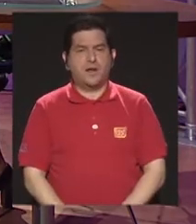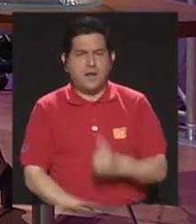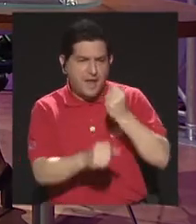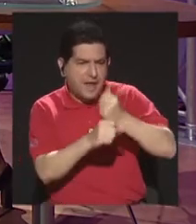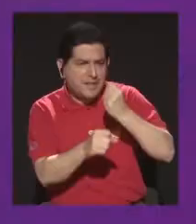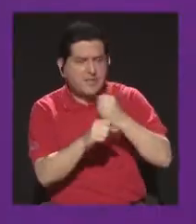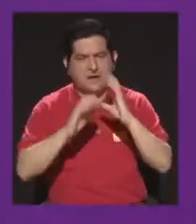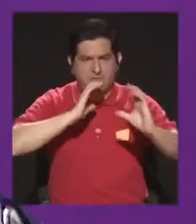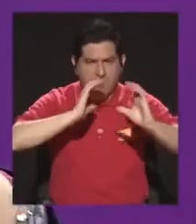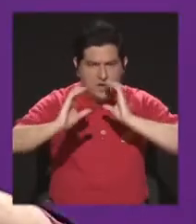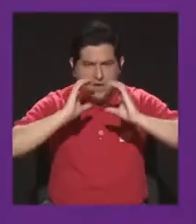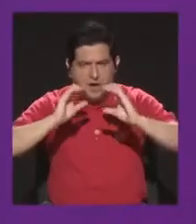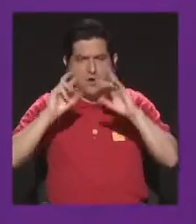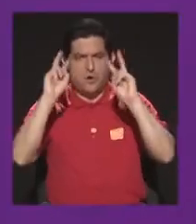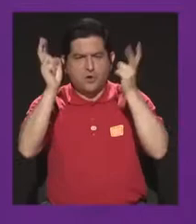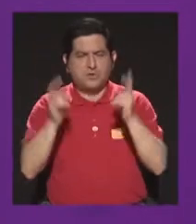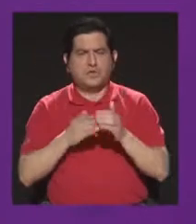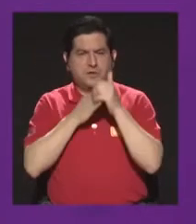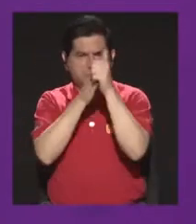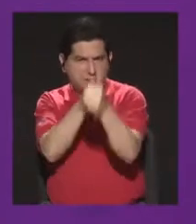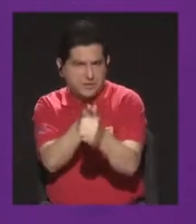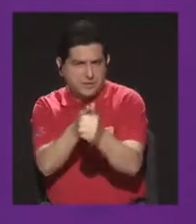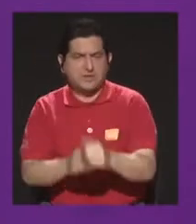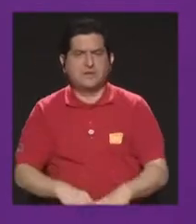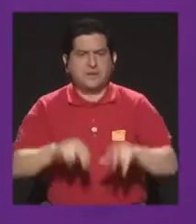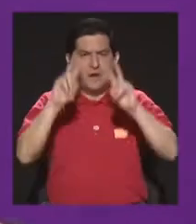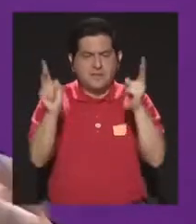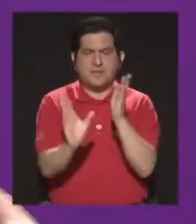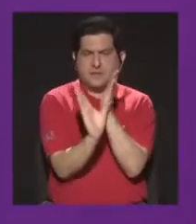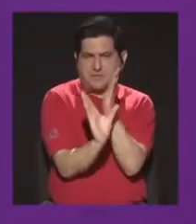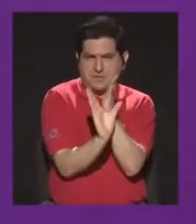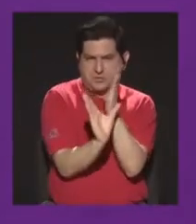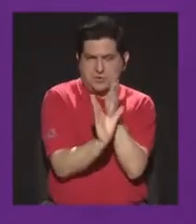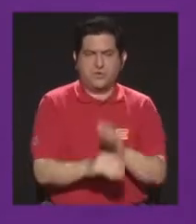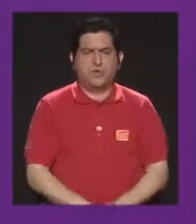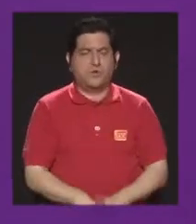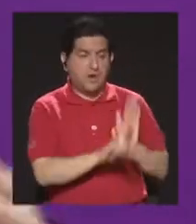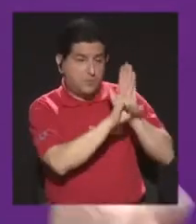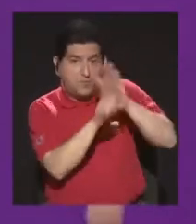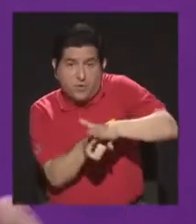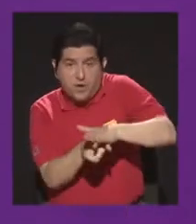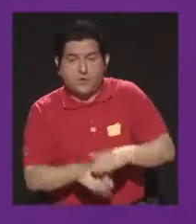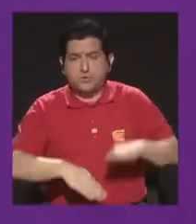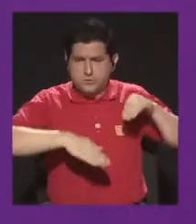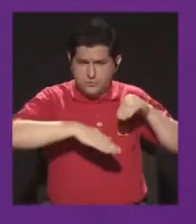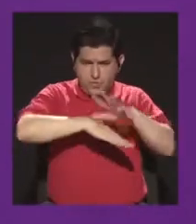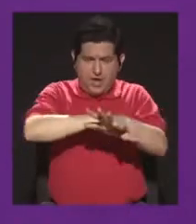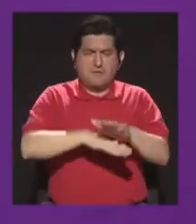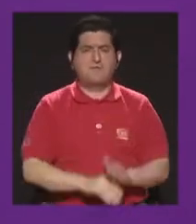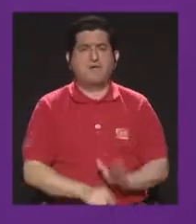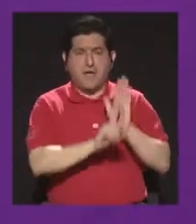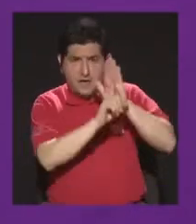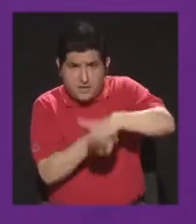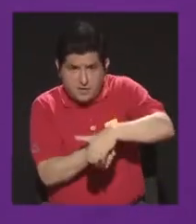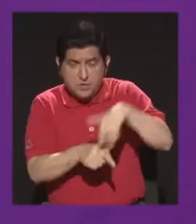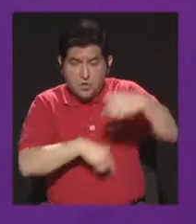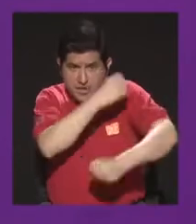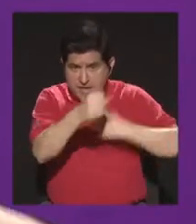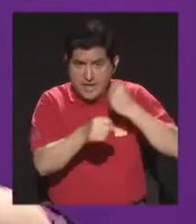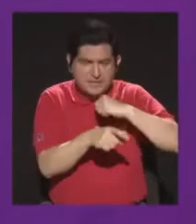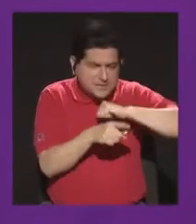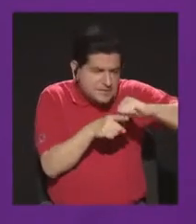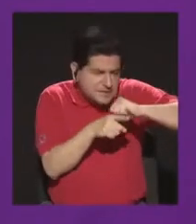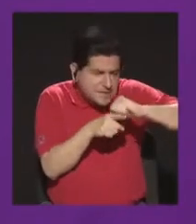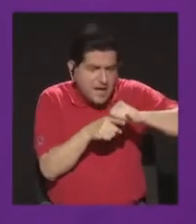en comunicación, en temas de liderazgo, en temas de psicología, en cuanto al acoso, los efectos del acoso. Y durante este año de